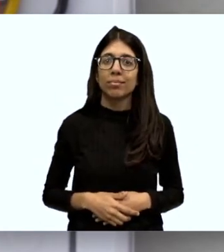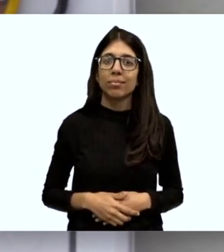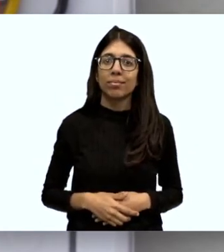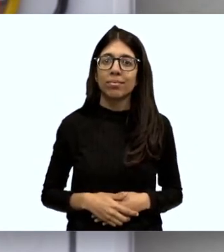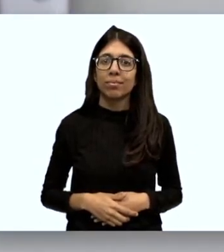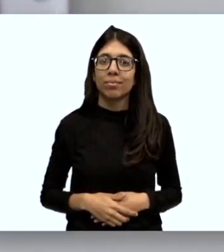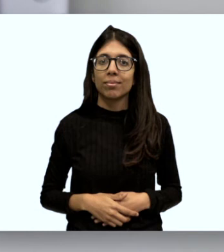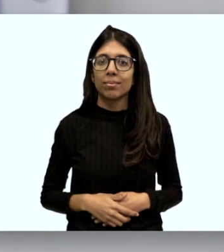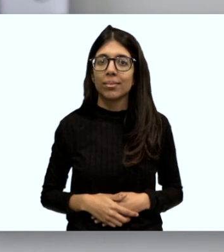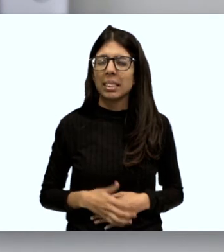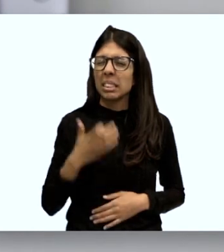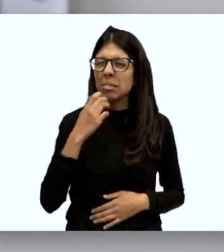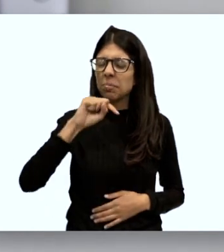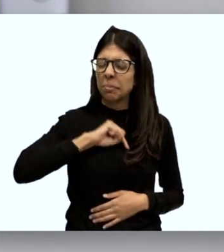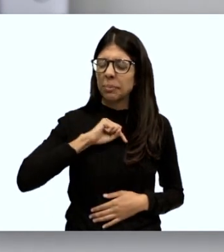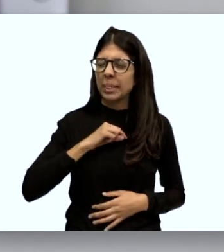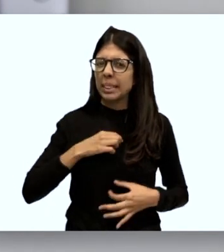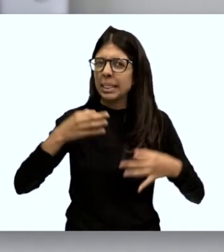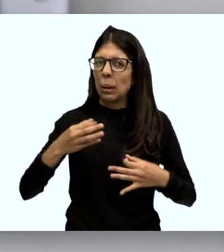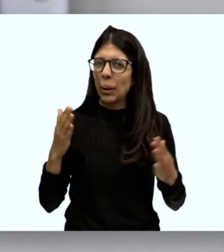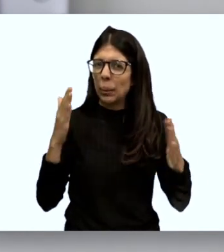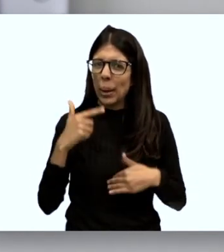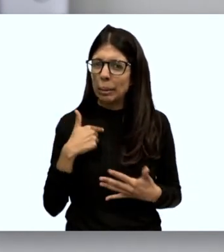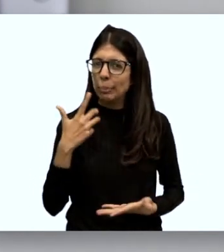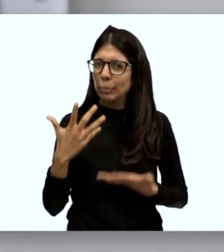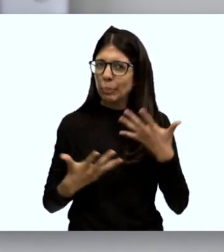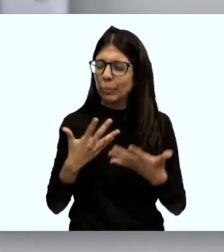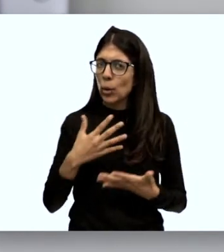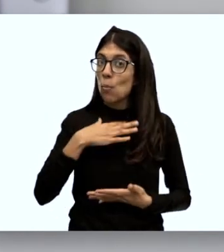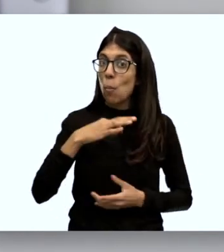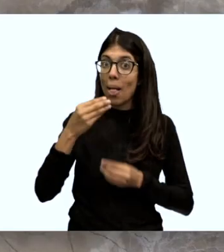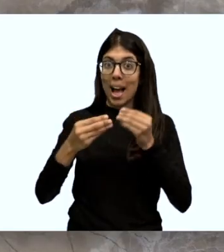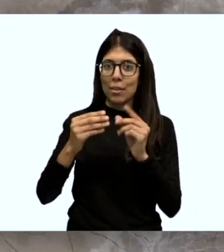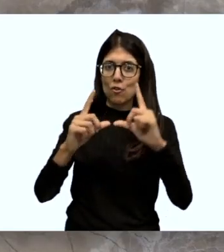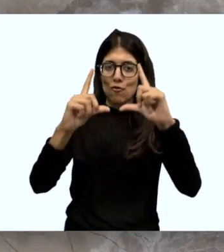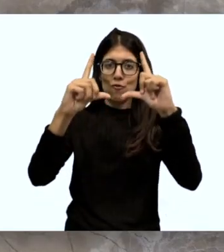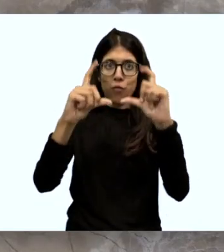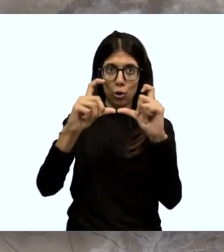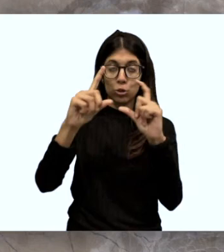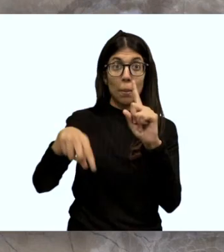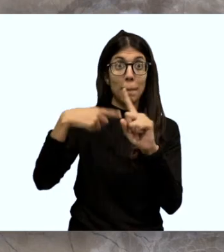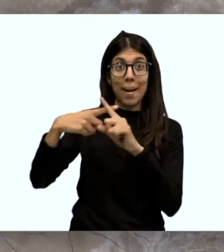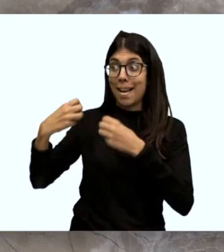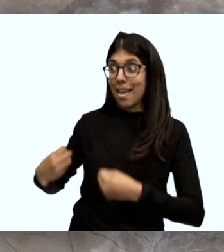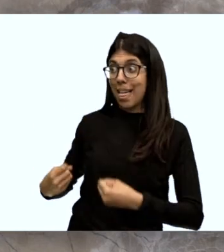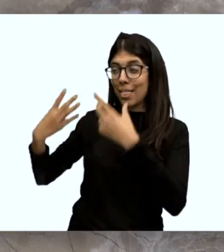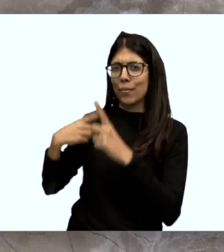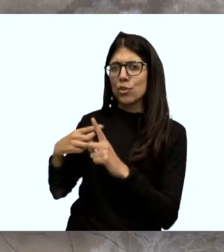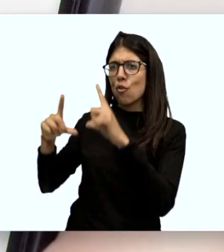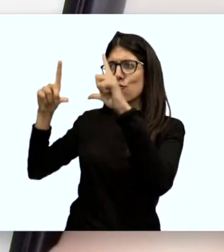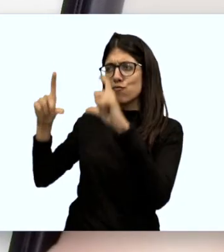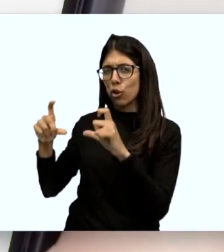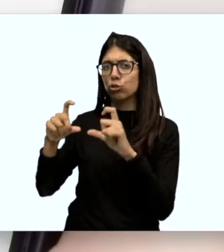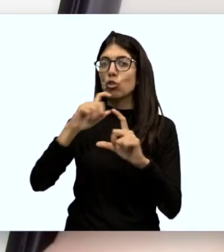One. Si no estás seguro, puedes enviarnos una foto del telefonillo de la vivienda y otra de la consola del portero automático por